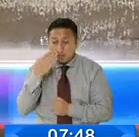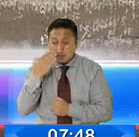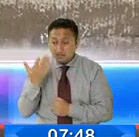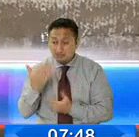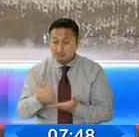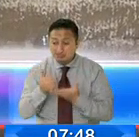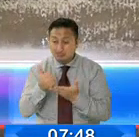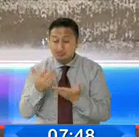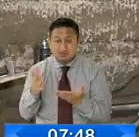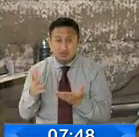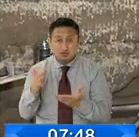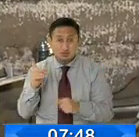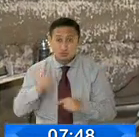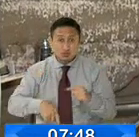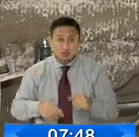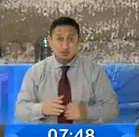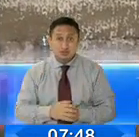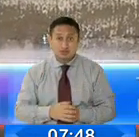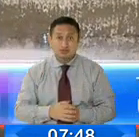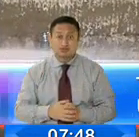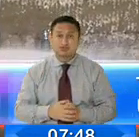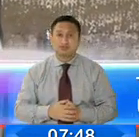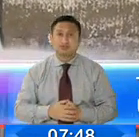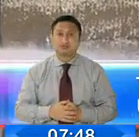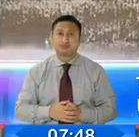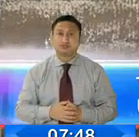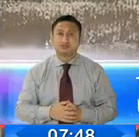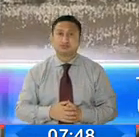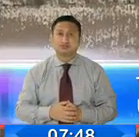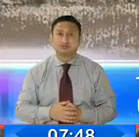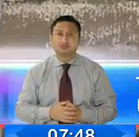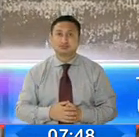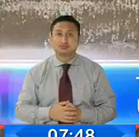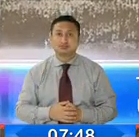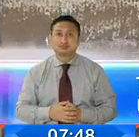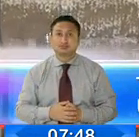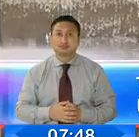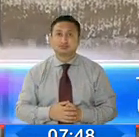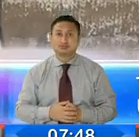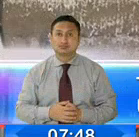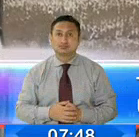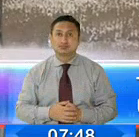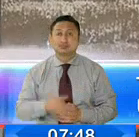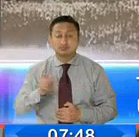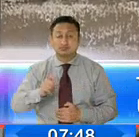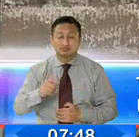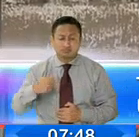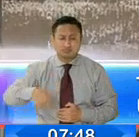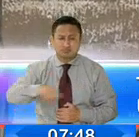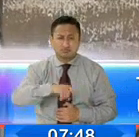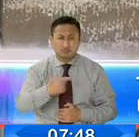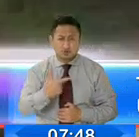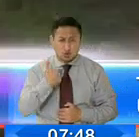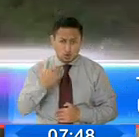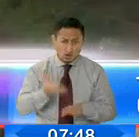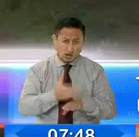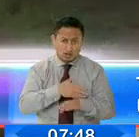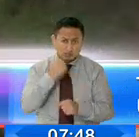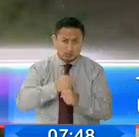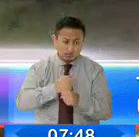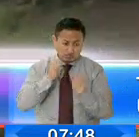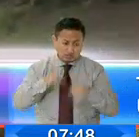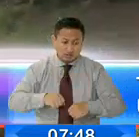todos como más antes podía yo mismo trabajar, yo mismo me mantenía, les ayudaba con lo que tenía, podía trabajar. Aunque